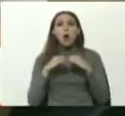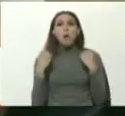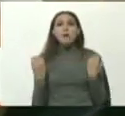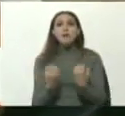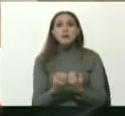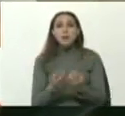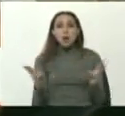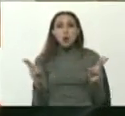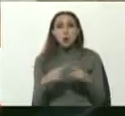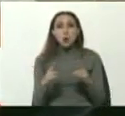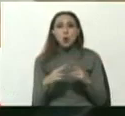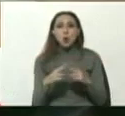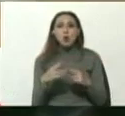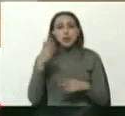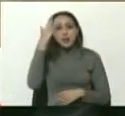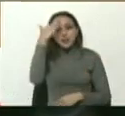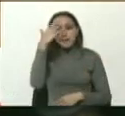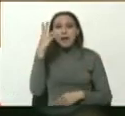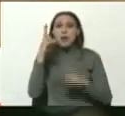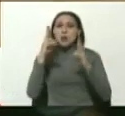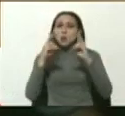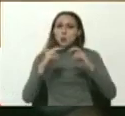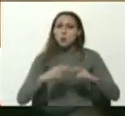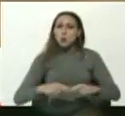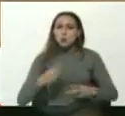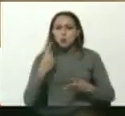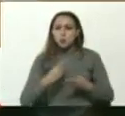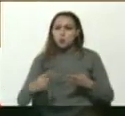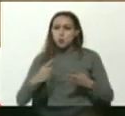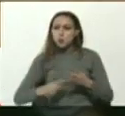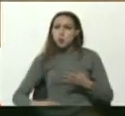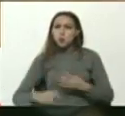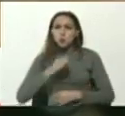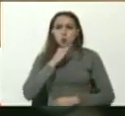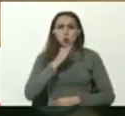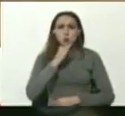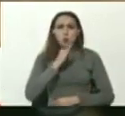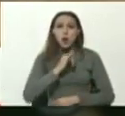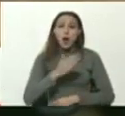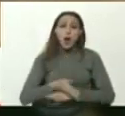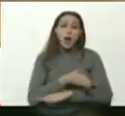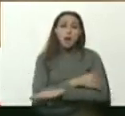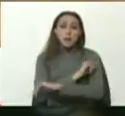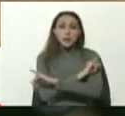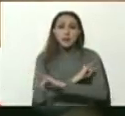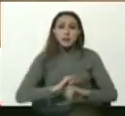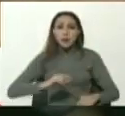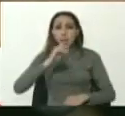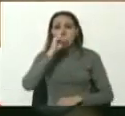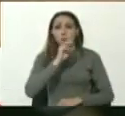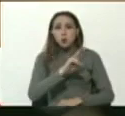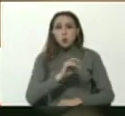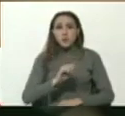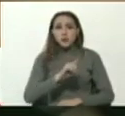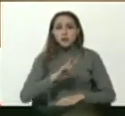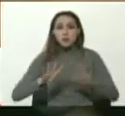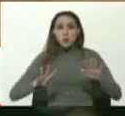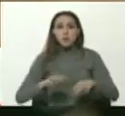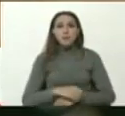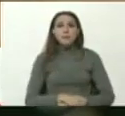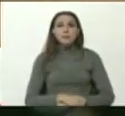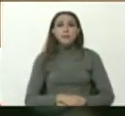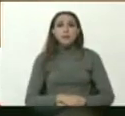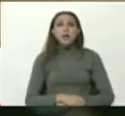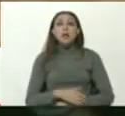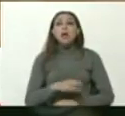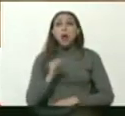poder completar la visita de otro procedimiento especial antes de culminar este año 2019. De igual manera, hemos pedido